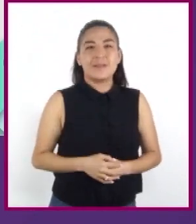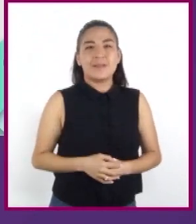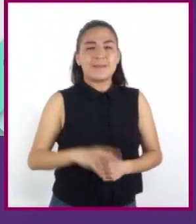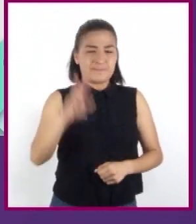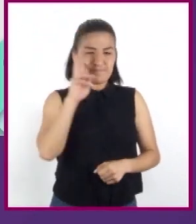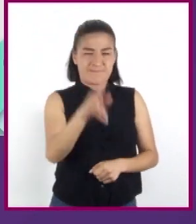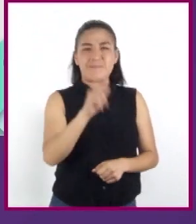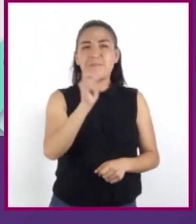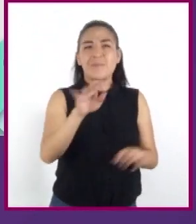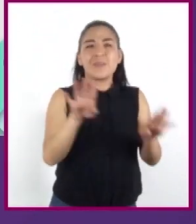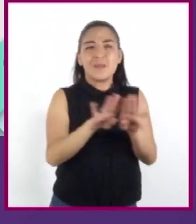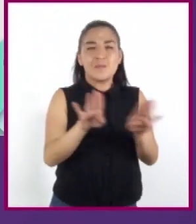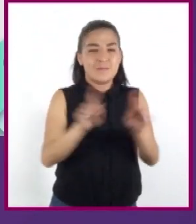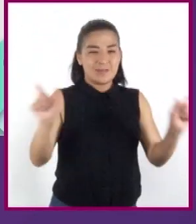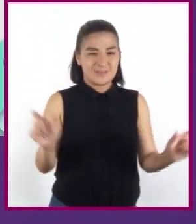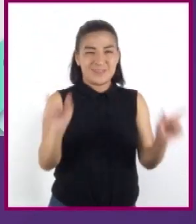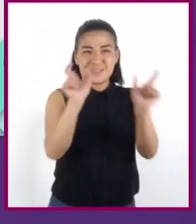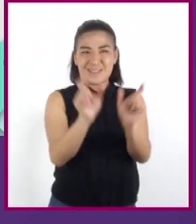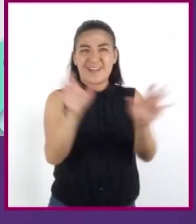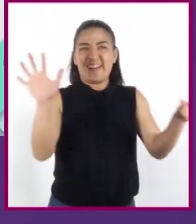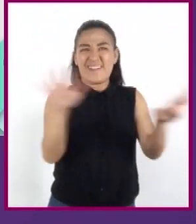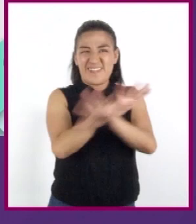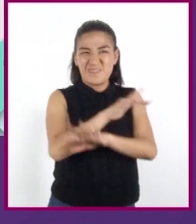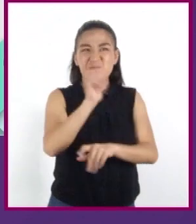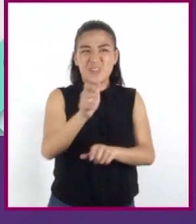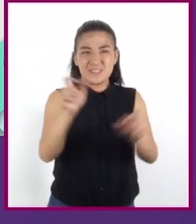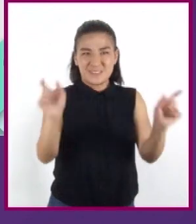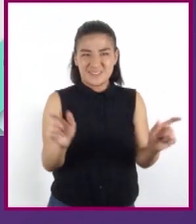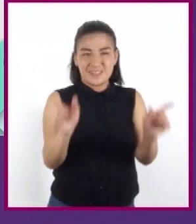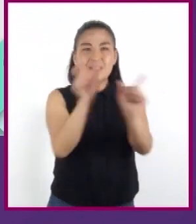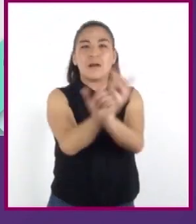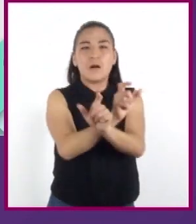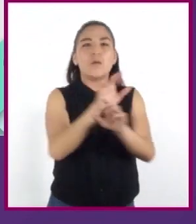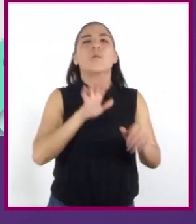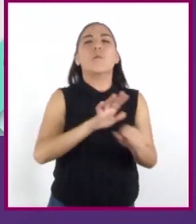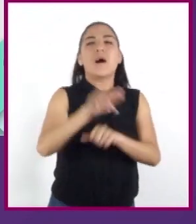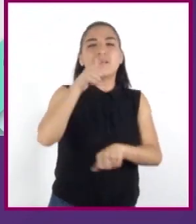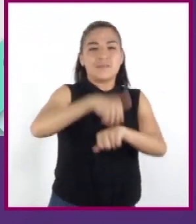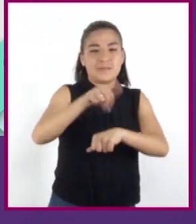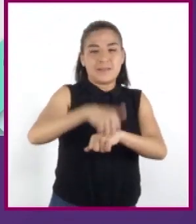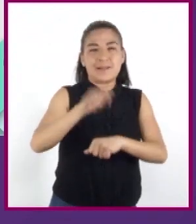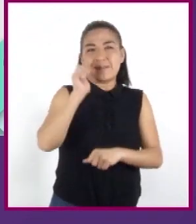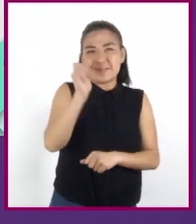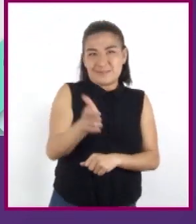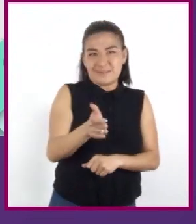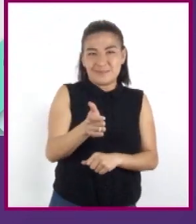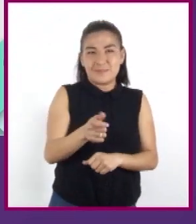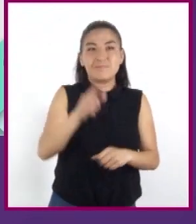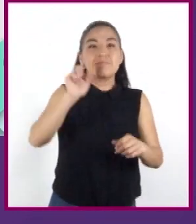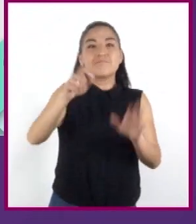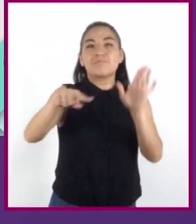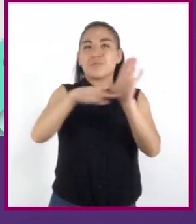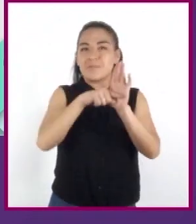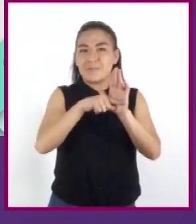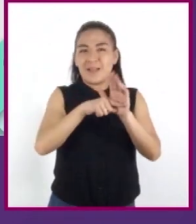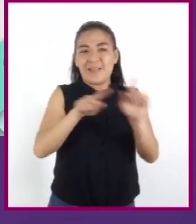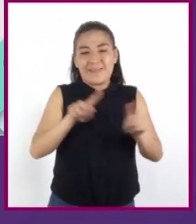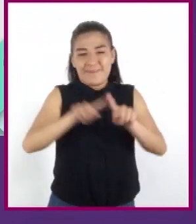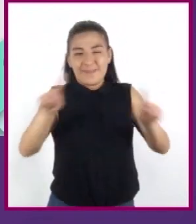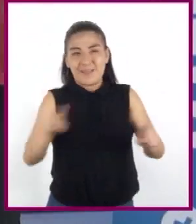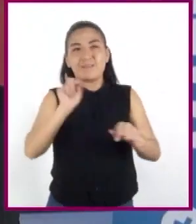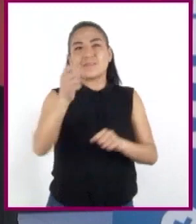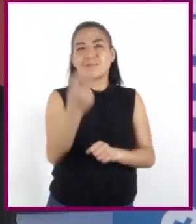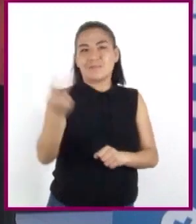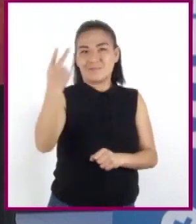Nótese que el término que cambia de signo en los binomios conjugados es el correspondiente al término que se resta en la diferencia de